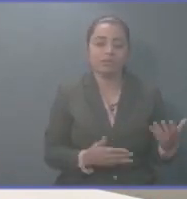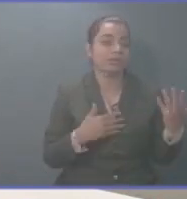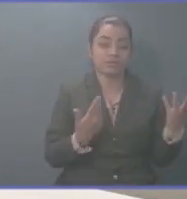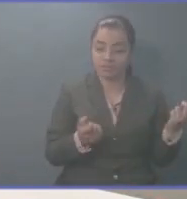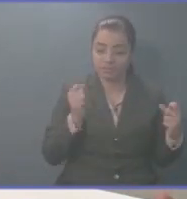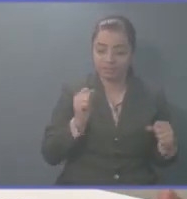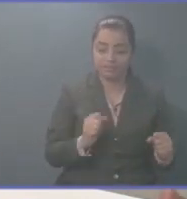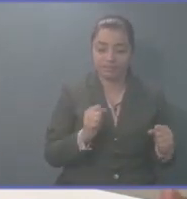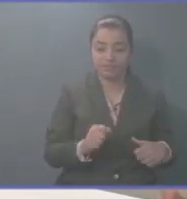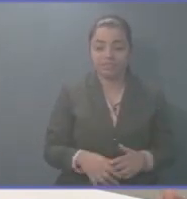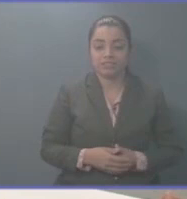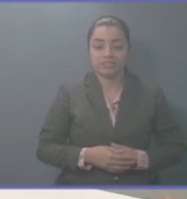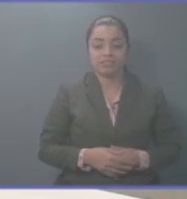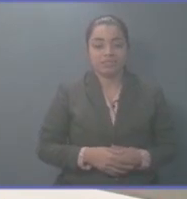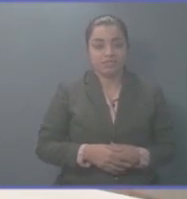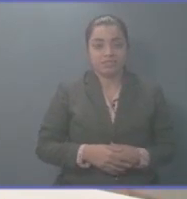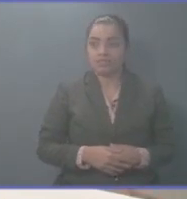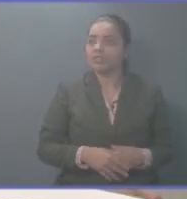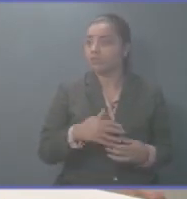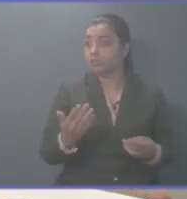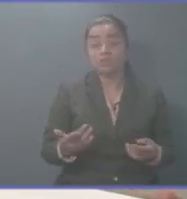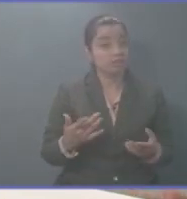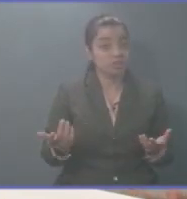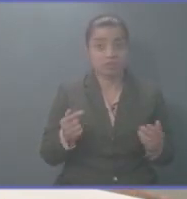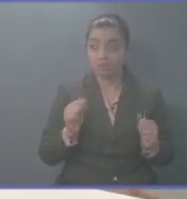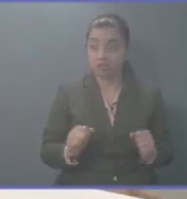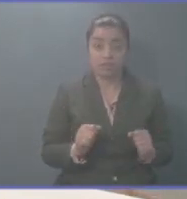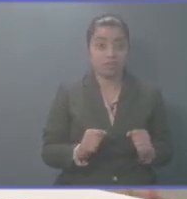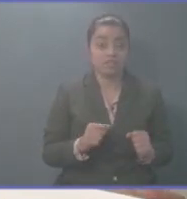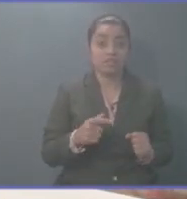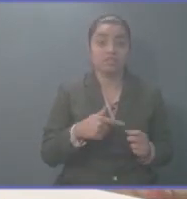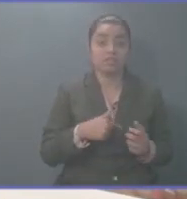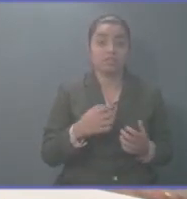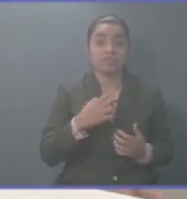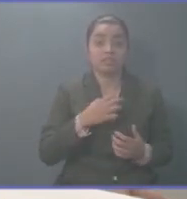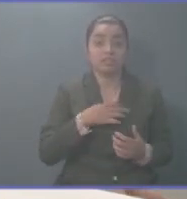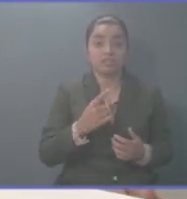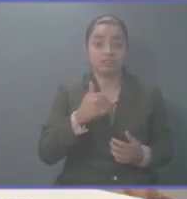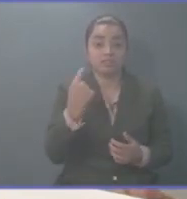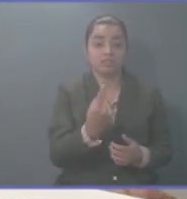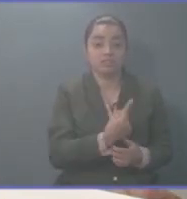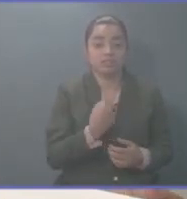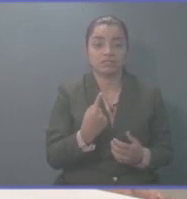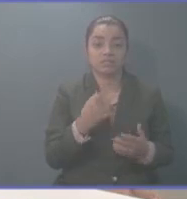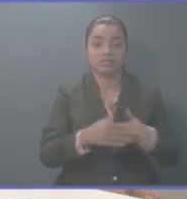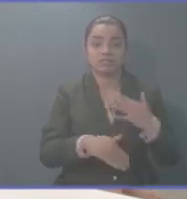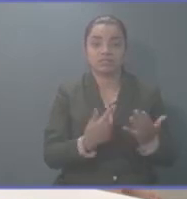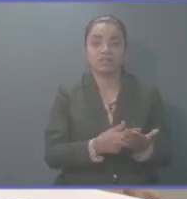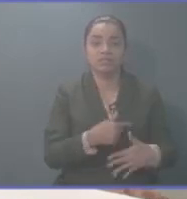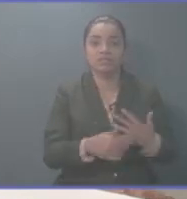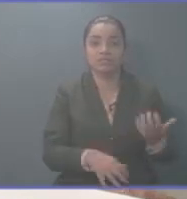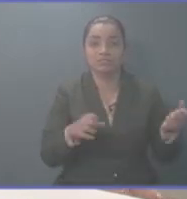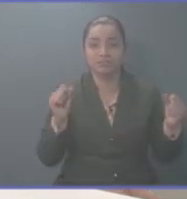población y al odio. Walter Araujo se rasga las vestiduras de ser una persona diferente.